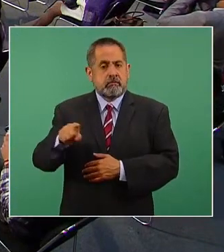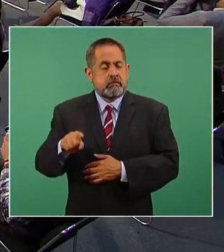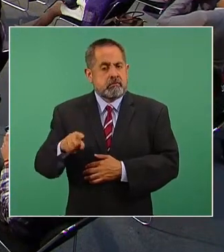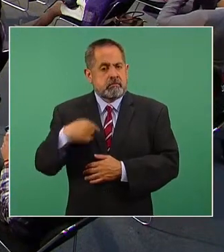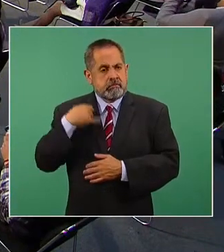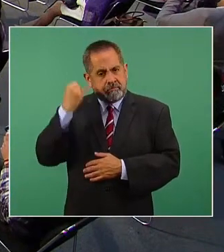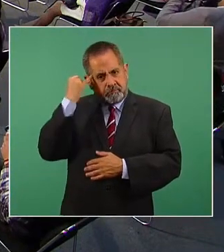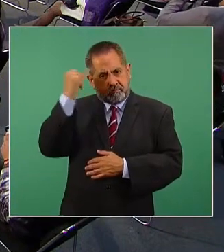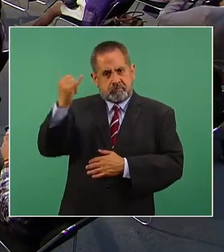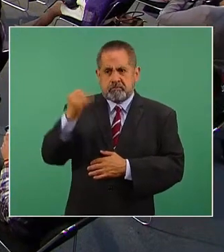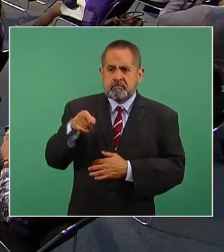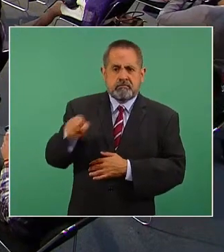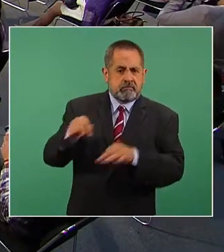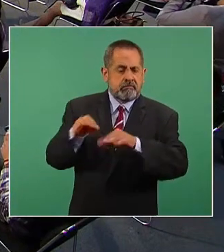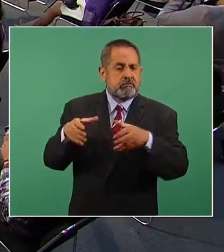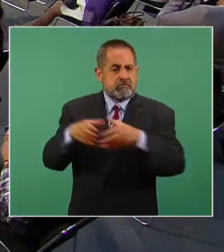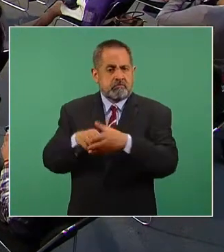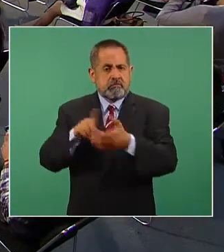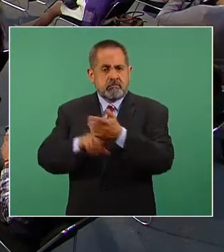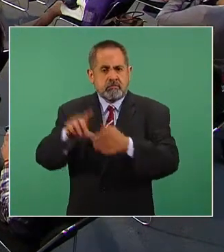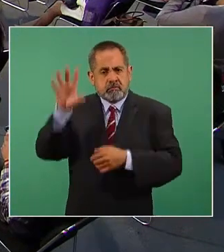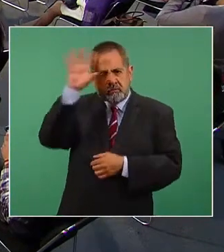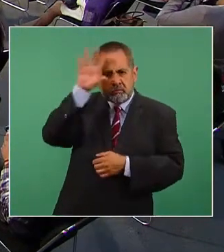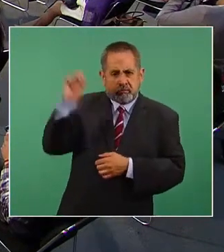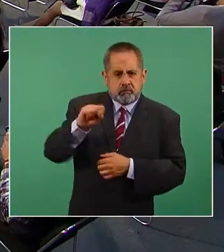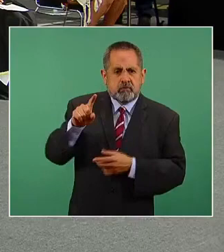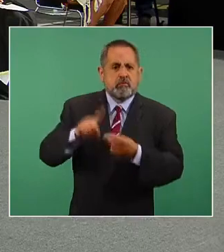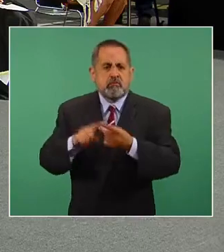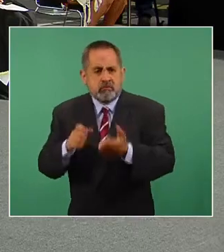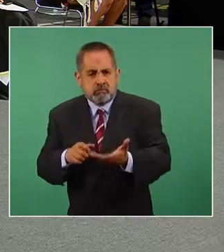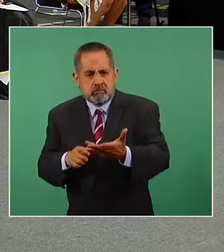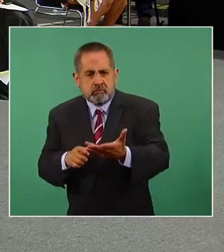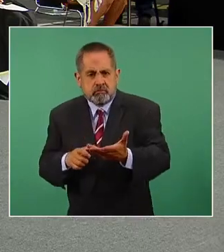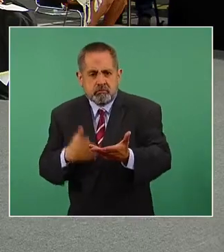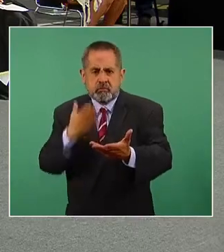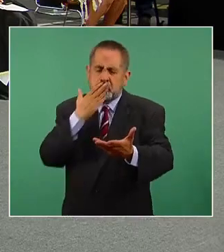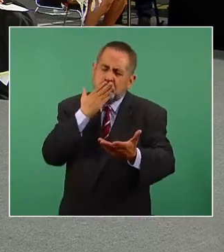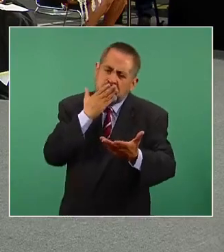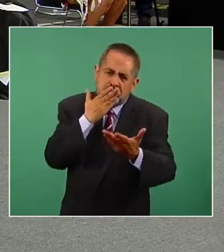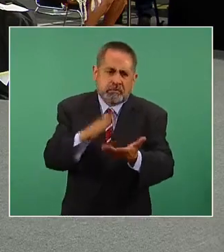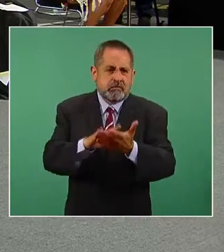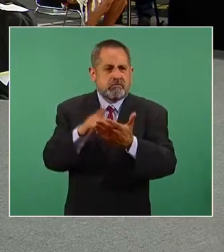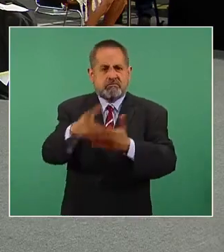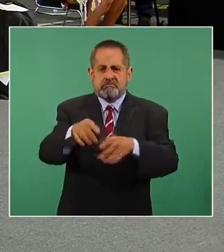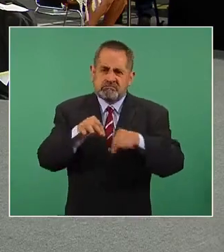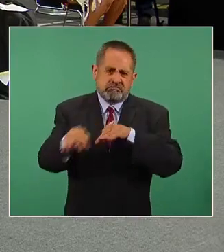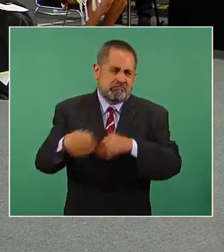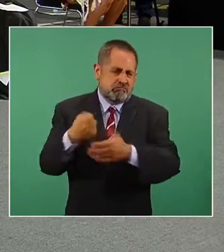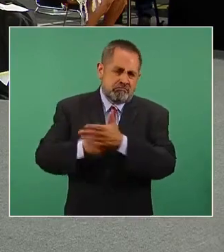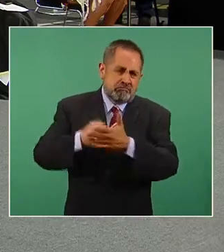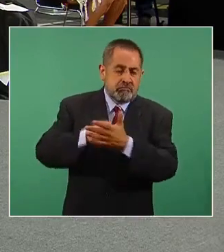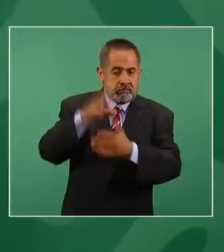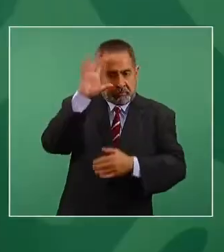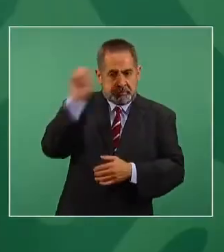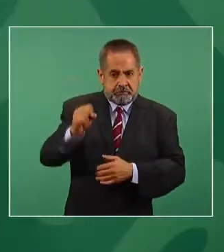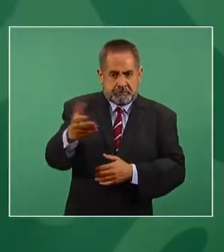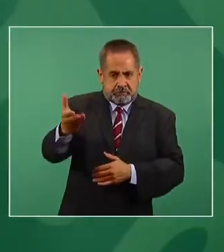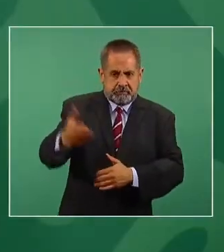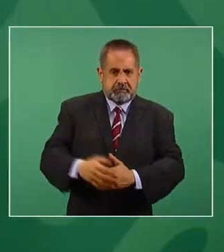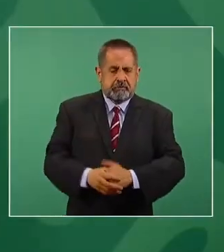sembradora de Morelos. ¿Dónde estás? Muchas gracias, Luceidi.